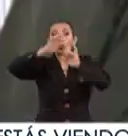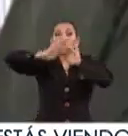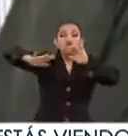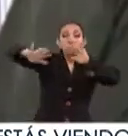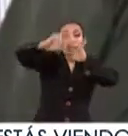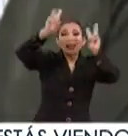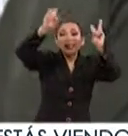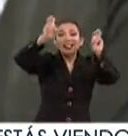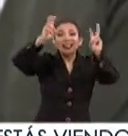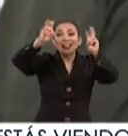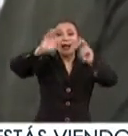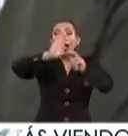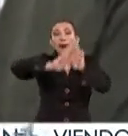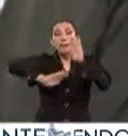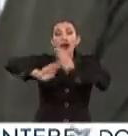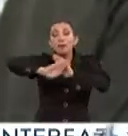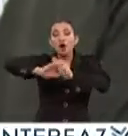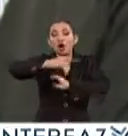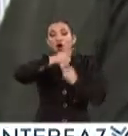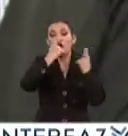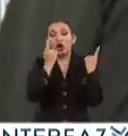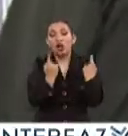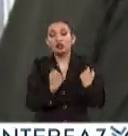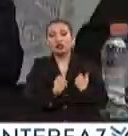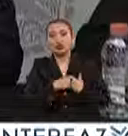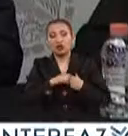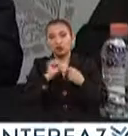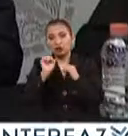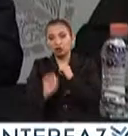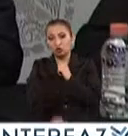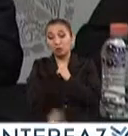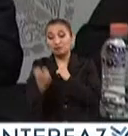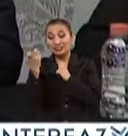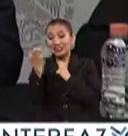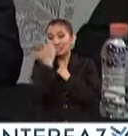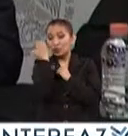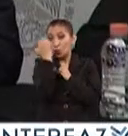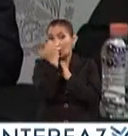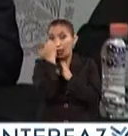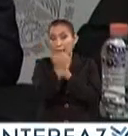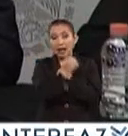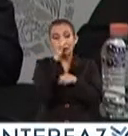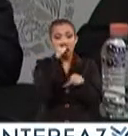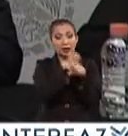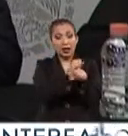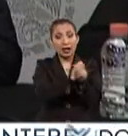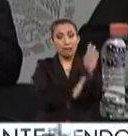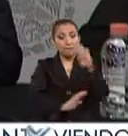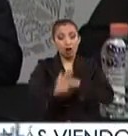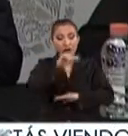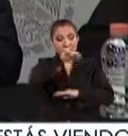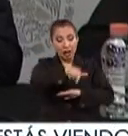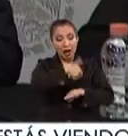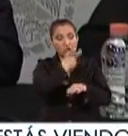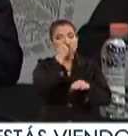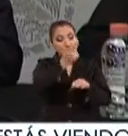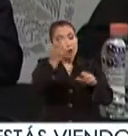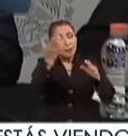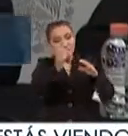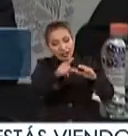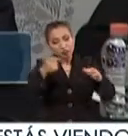paisaje titulada Bolivia, Corazón del Sur. La Escuela Secundaria Bolivia va a ser parte de algunas de